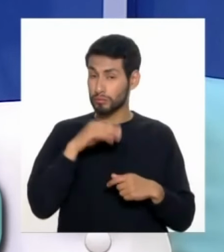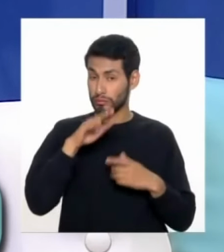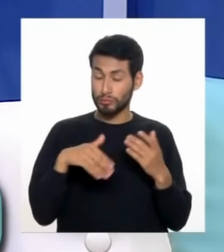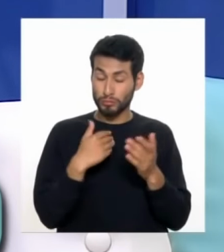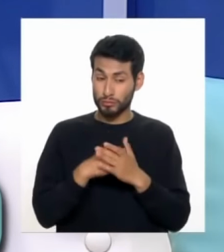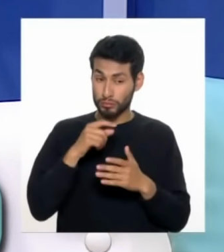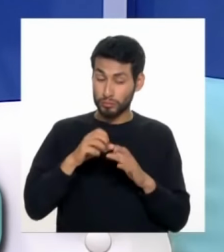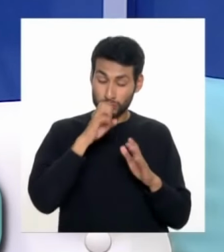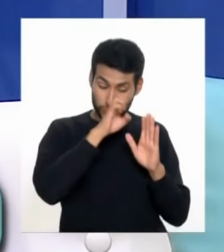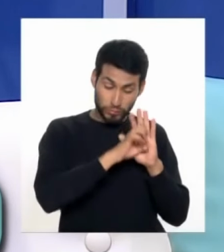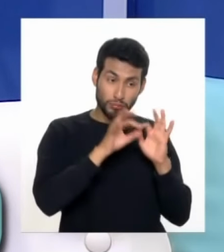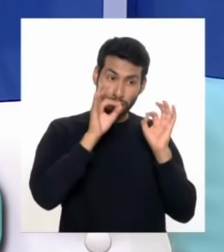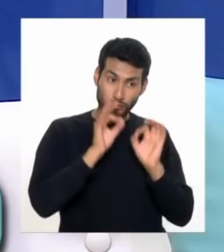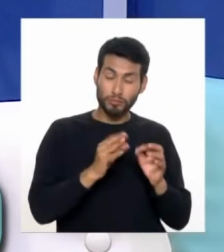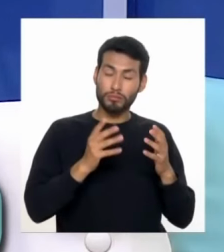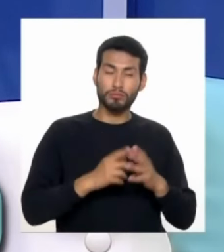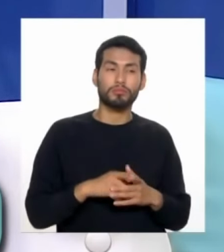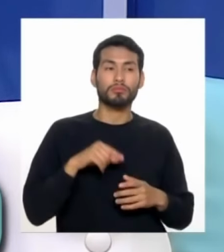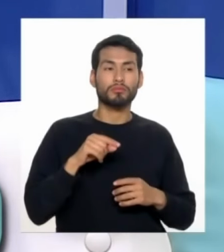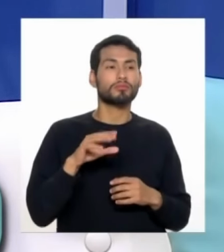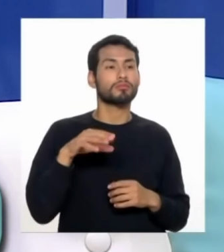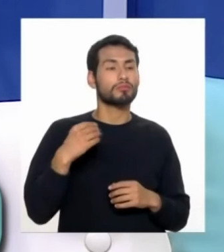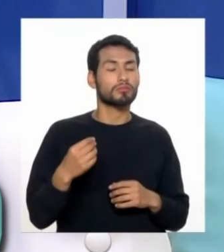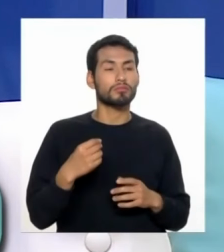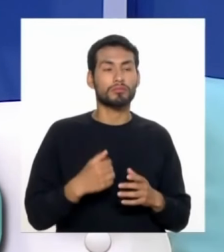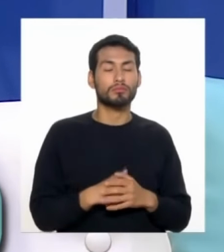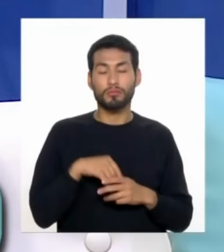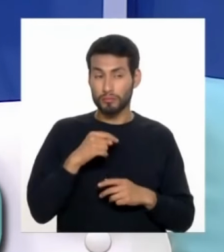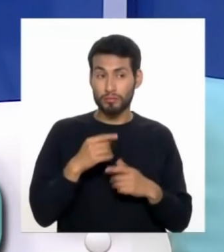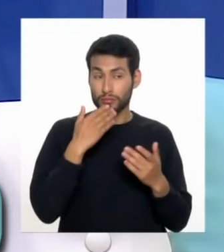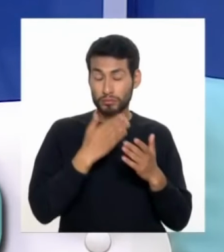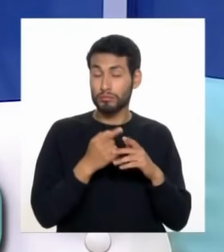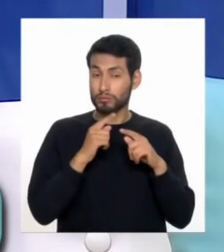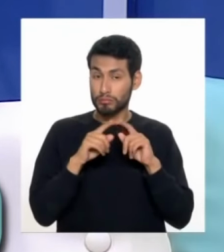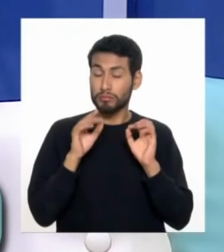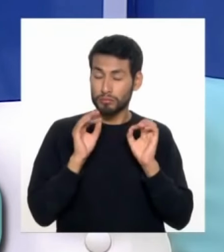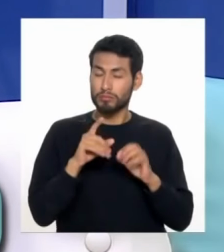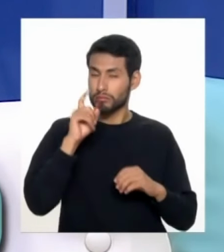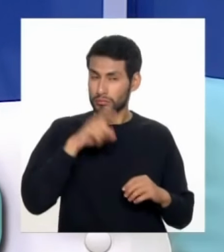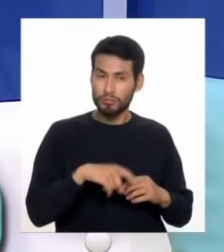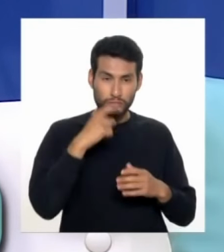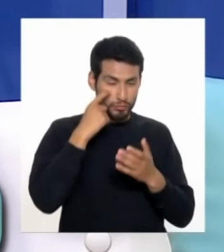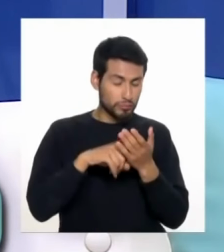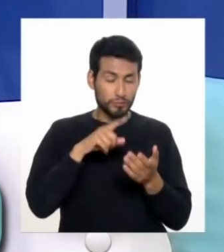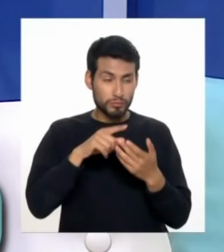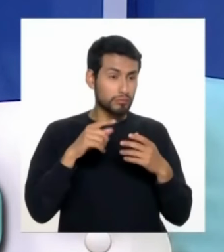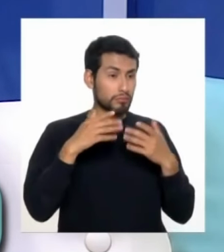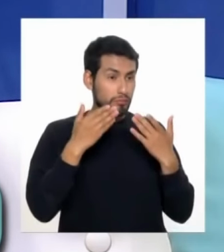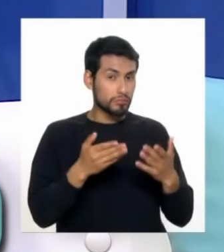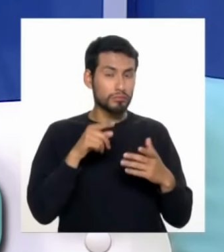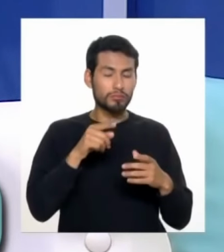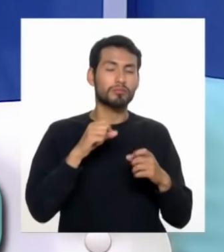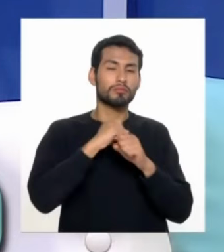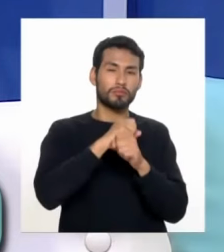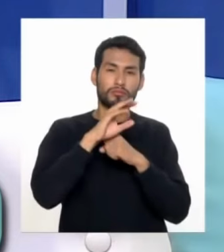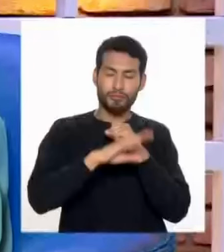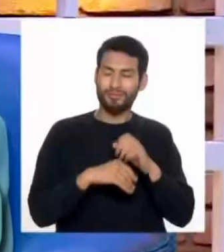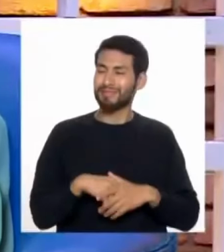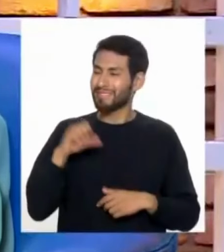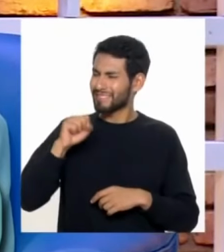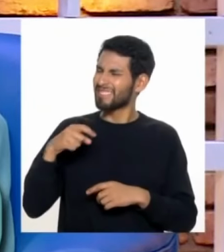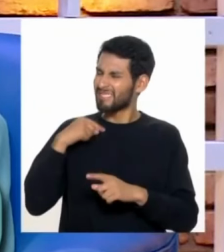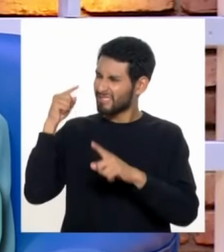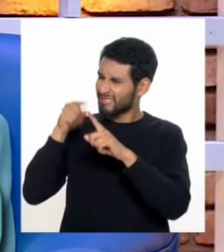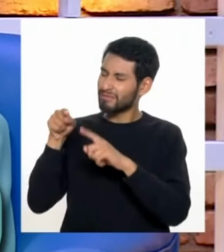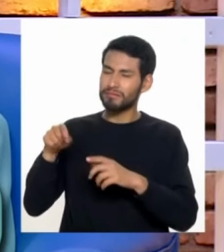establece en estándares efectivamente sea cumplido, ¿no? Porque los estándares son buenos, pero hay que verificar que estén funcionando, estándares de seguridad. Justo a ese punto también